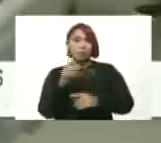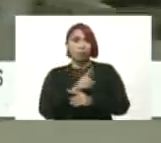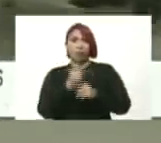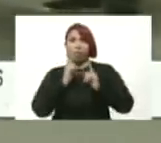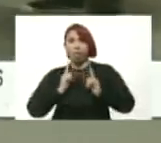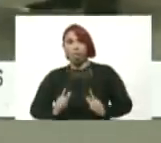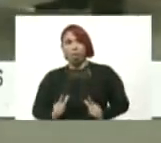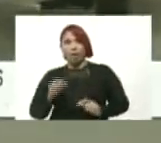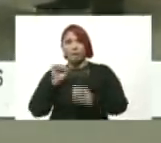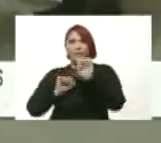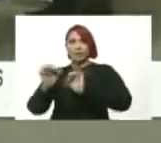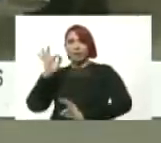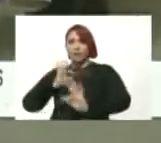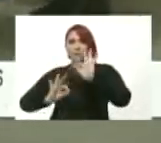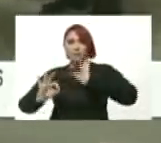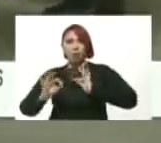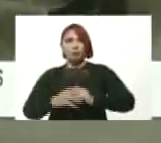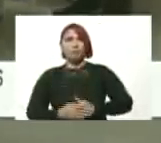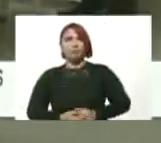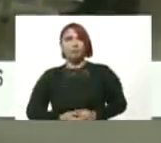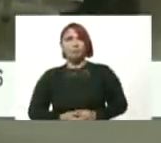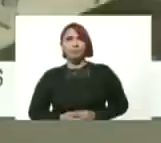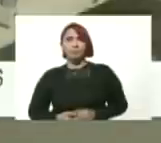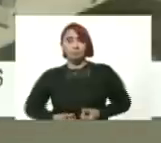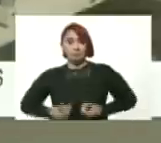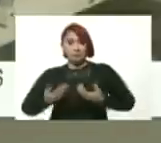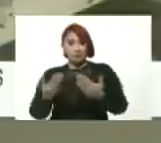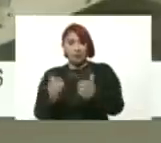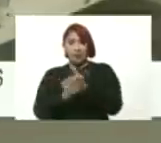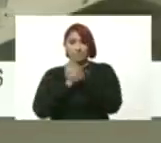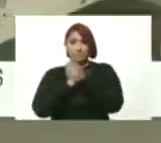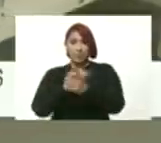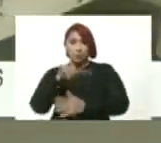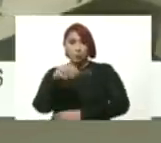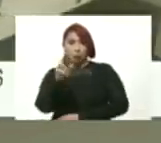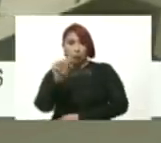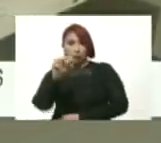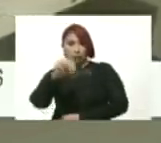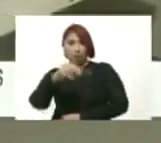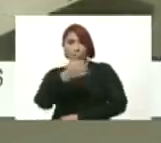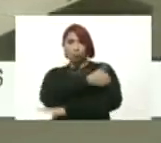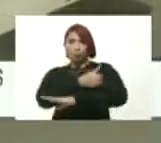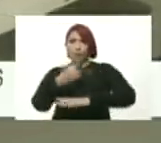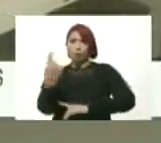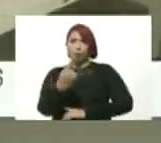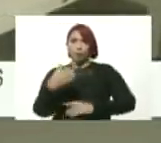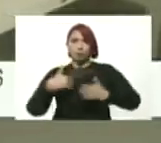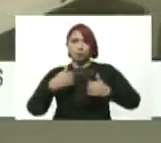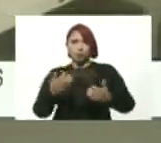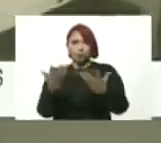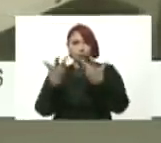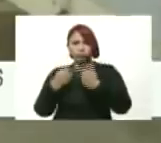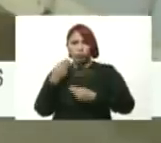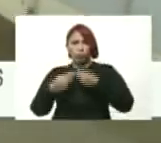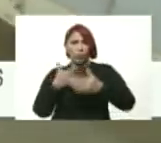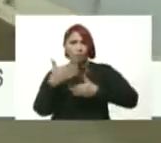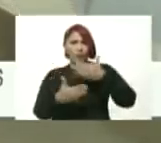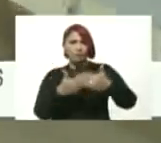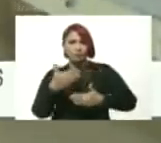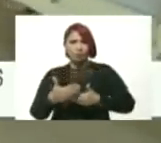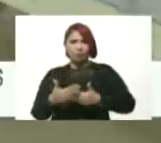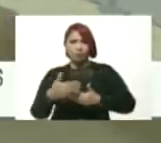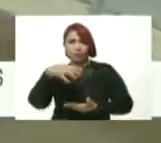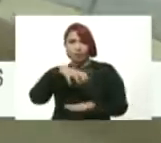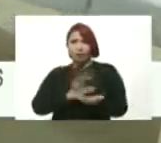guardia para evitar los contagios vamos a darle la palabra compañero juan dávila autoridad única de salud para que nos comente un poco más de cómo hemos avanzado en el